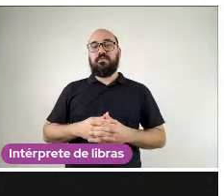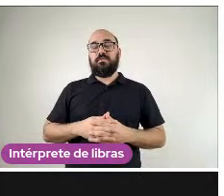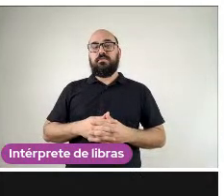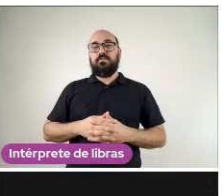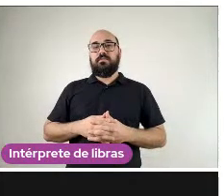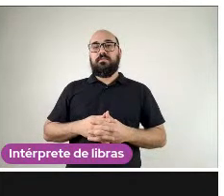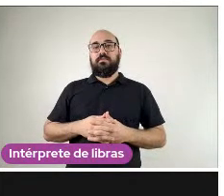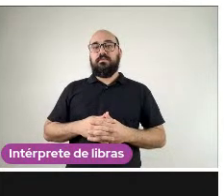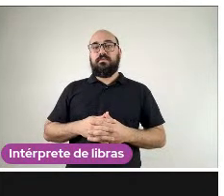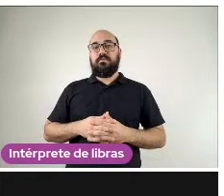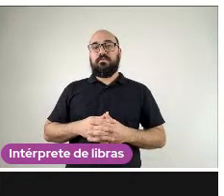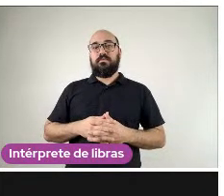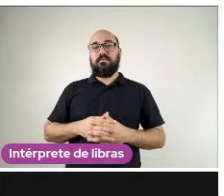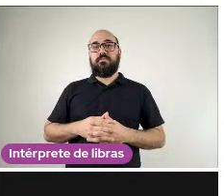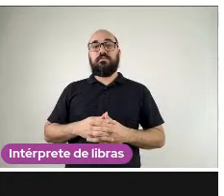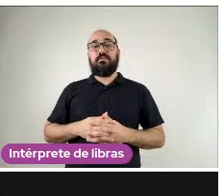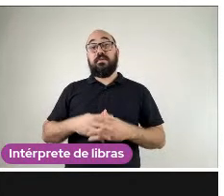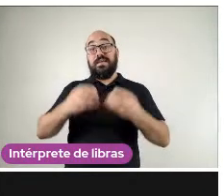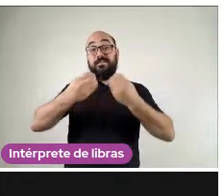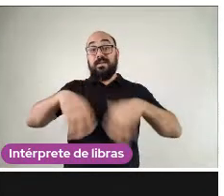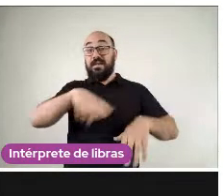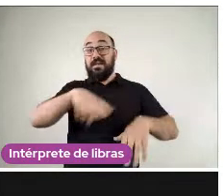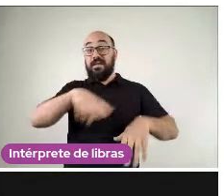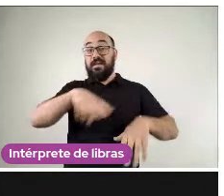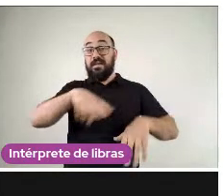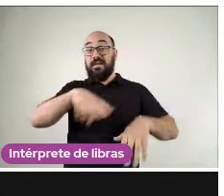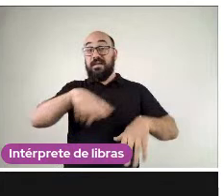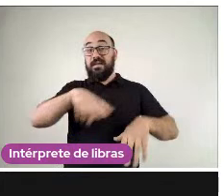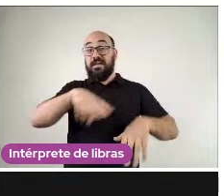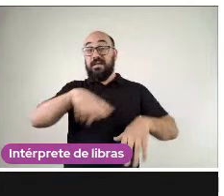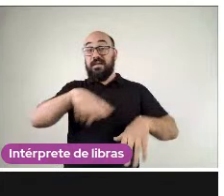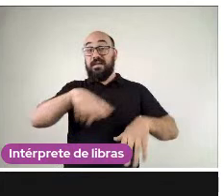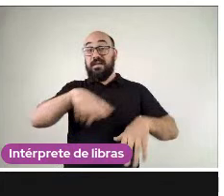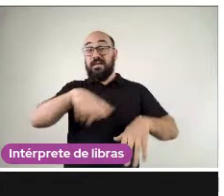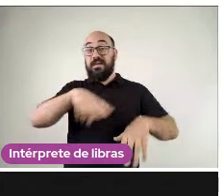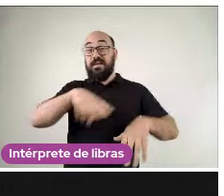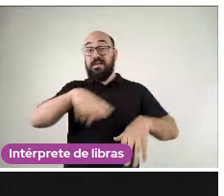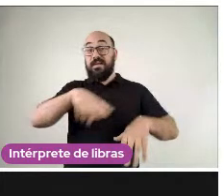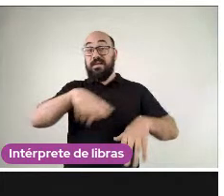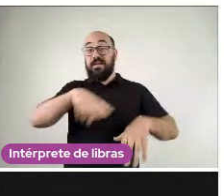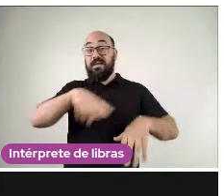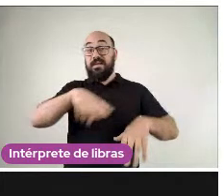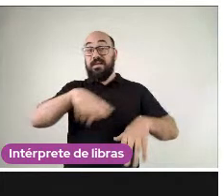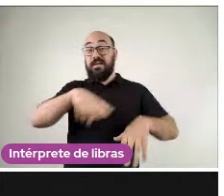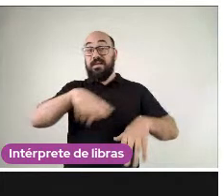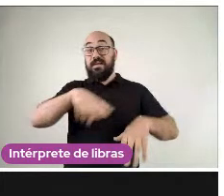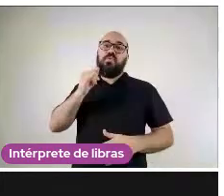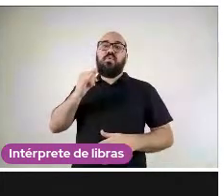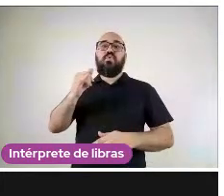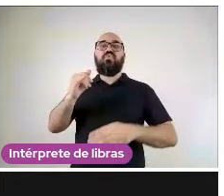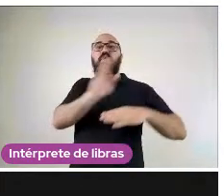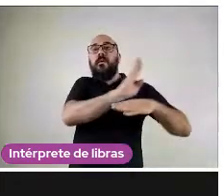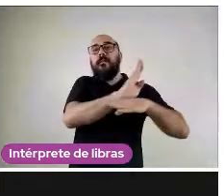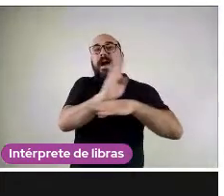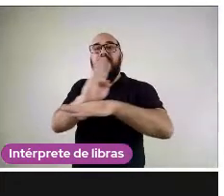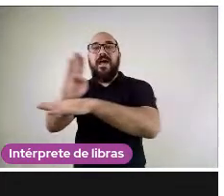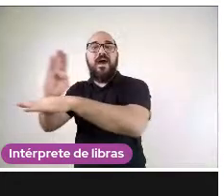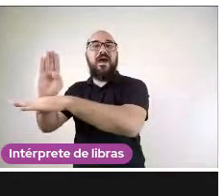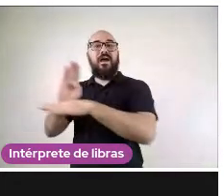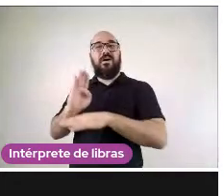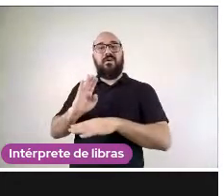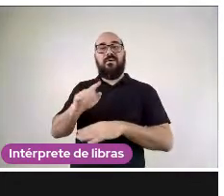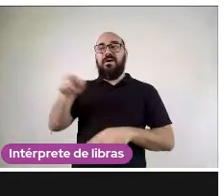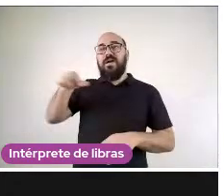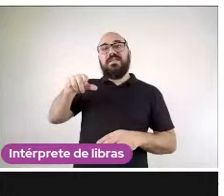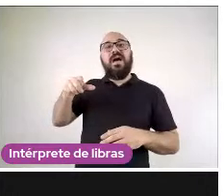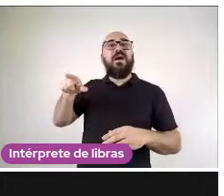sus especies, muchas de ellas están en peligro de extinción. Y luego el océano cada vez está más contaminado, ya sea por plásticos,